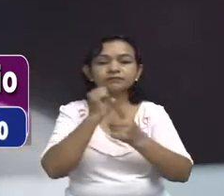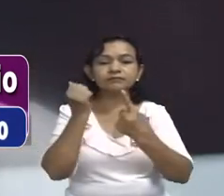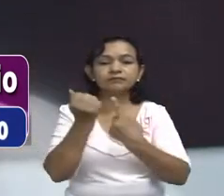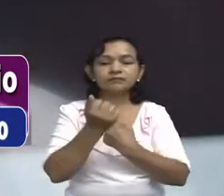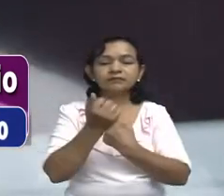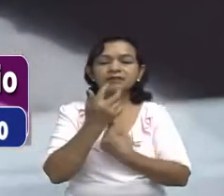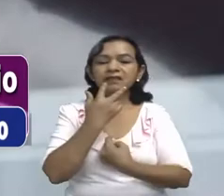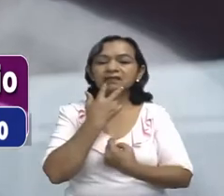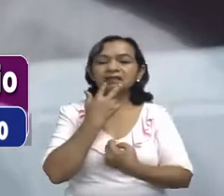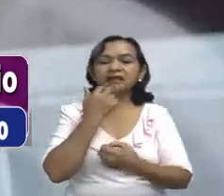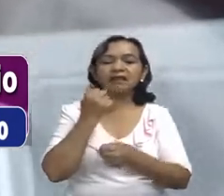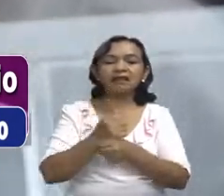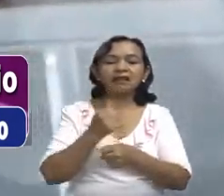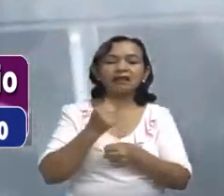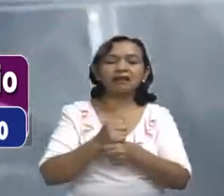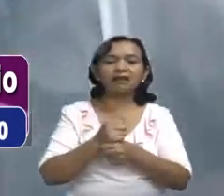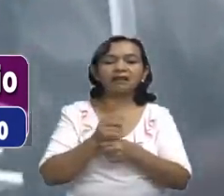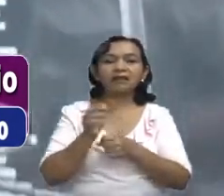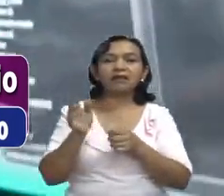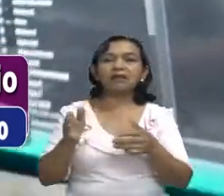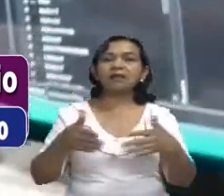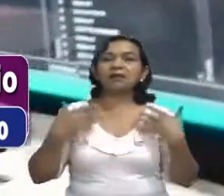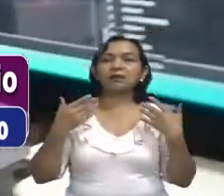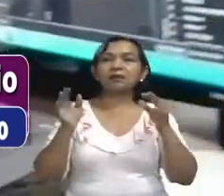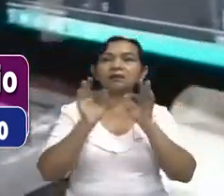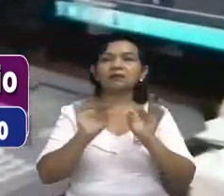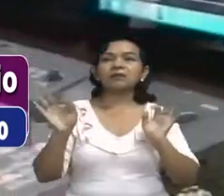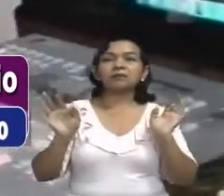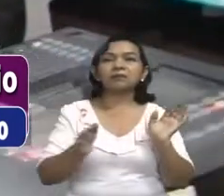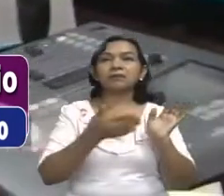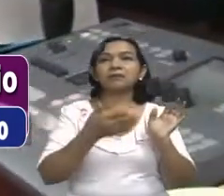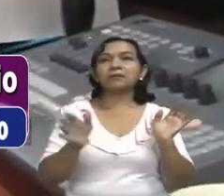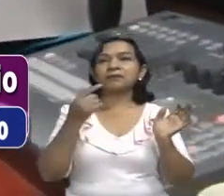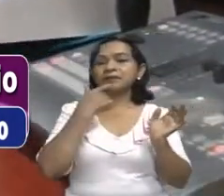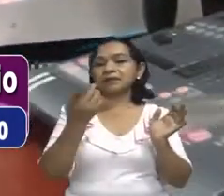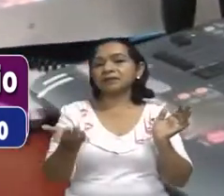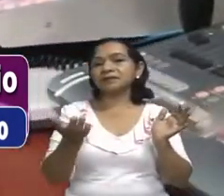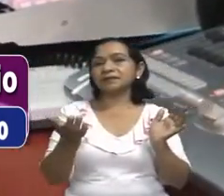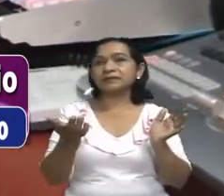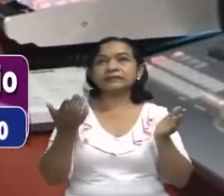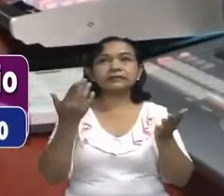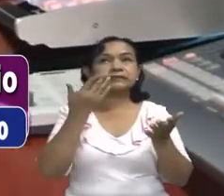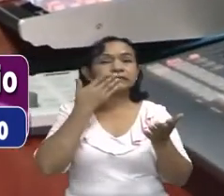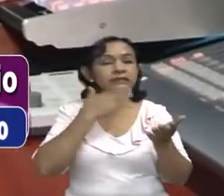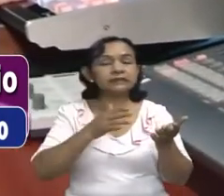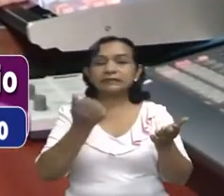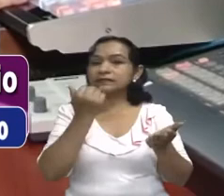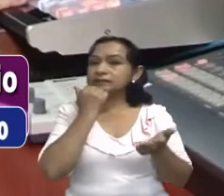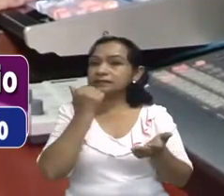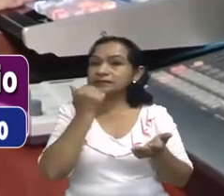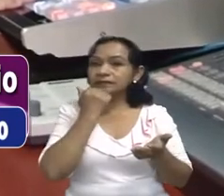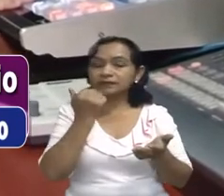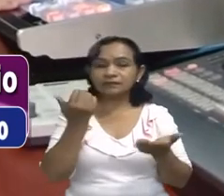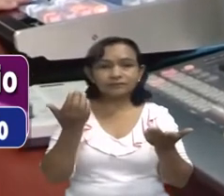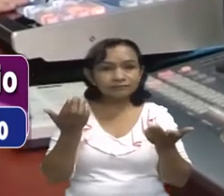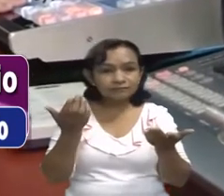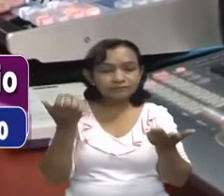trabajaba, que okay, la pasaban felices los diputados, una concepción bastante errada,